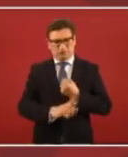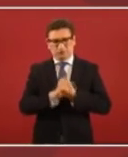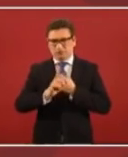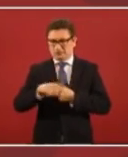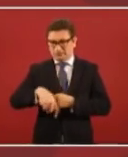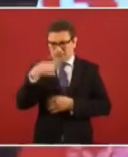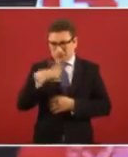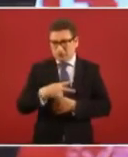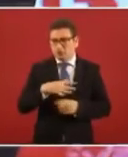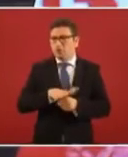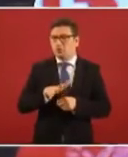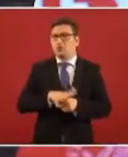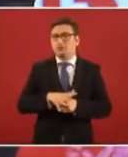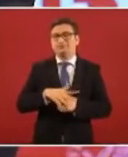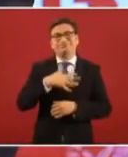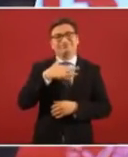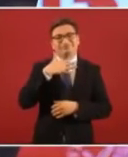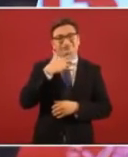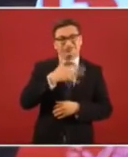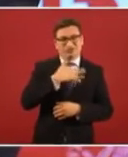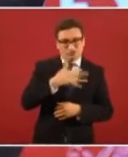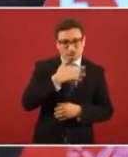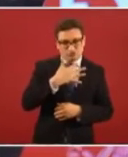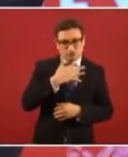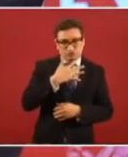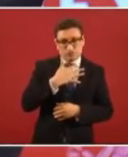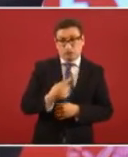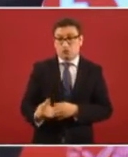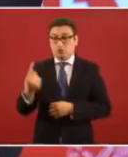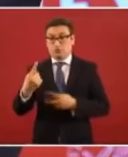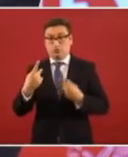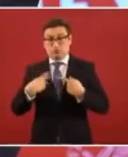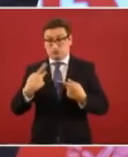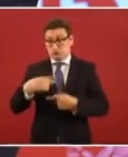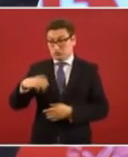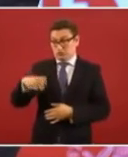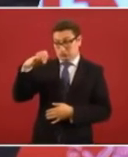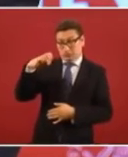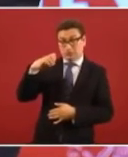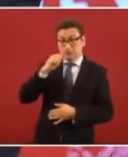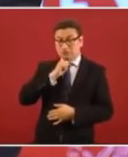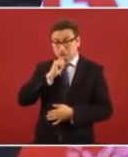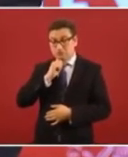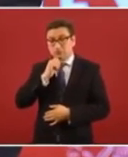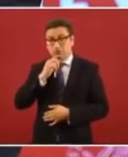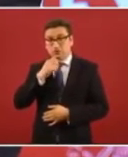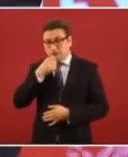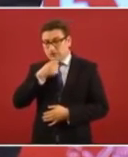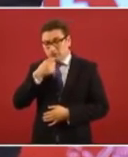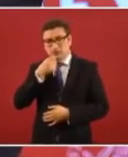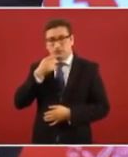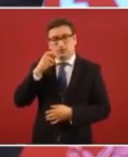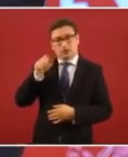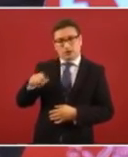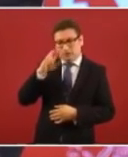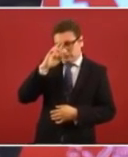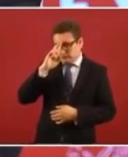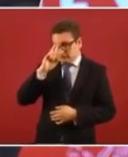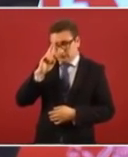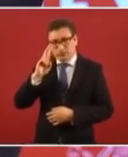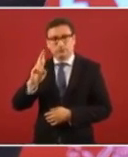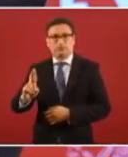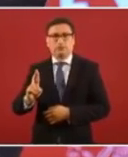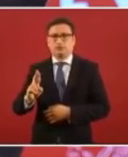no un adulto mayor, que merece todo mi respeto, independientemente de